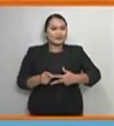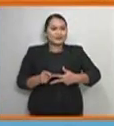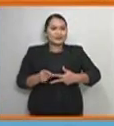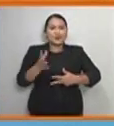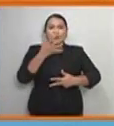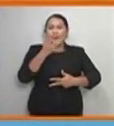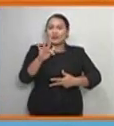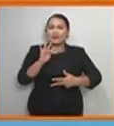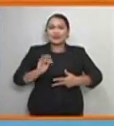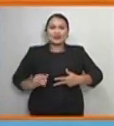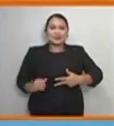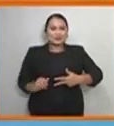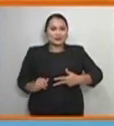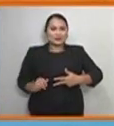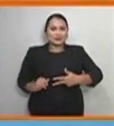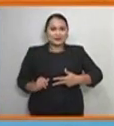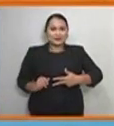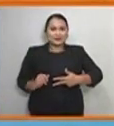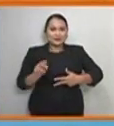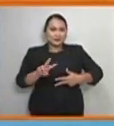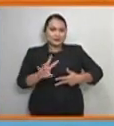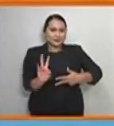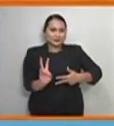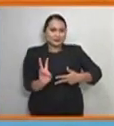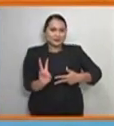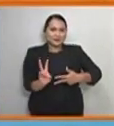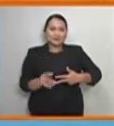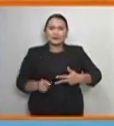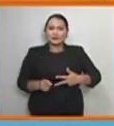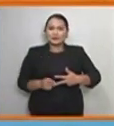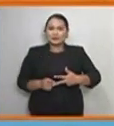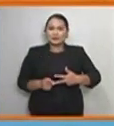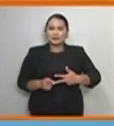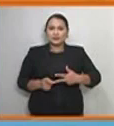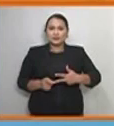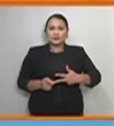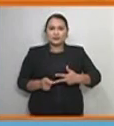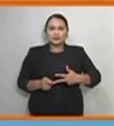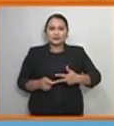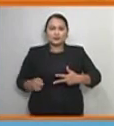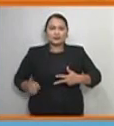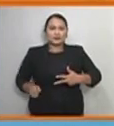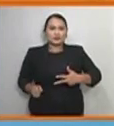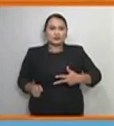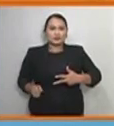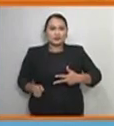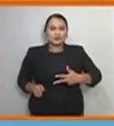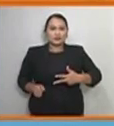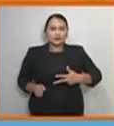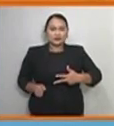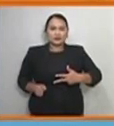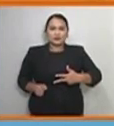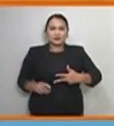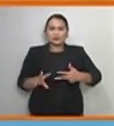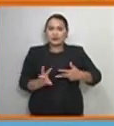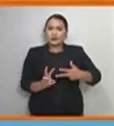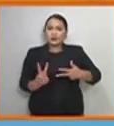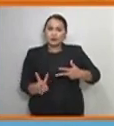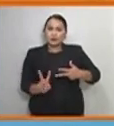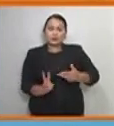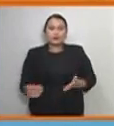mucha suerte. Este es el 27, el tercer y último número ganador. Les deseo suerte, este es el